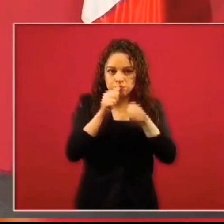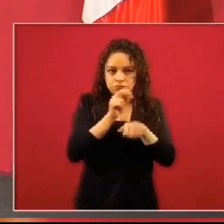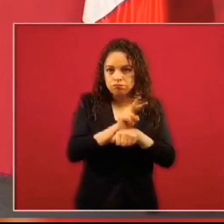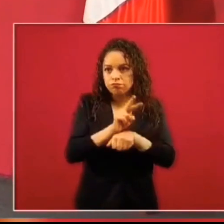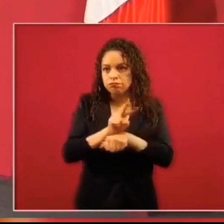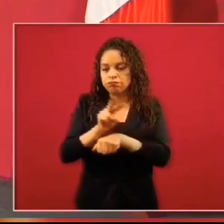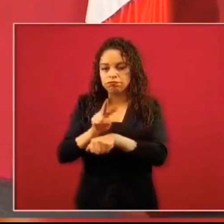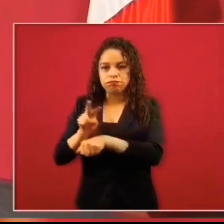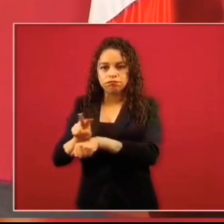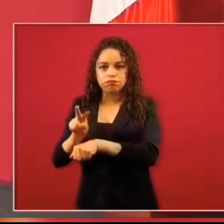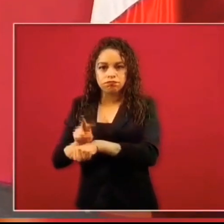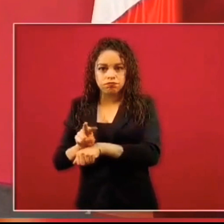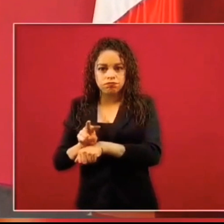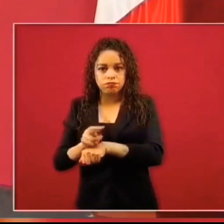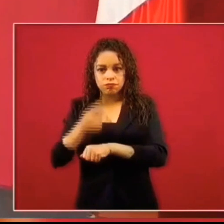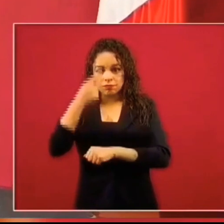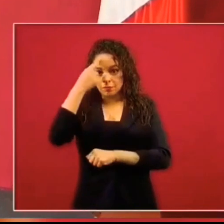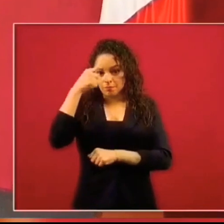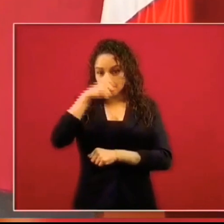y sensible.